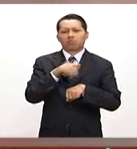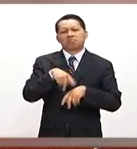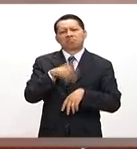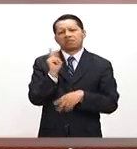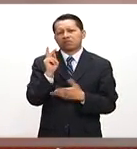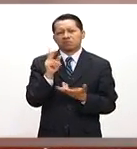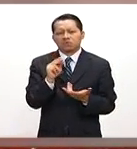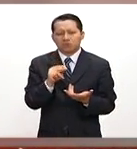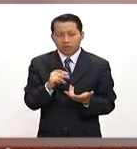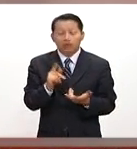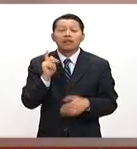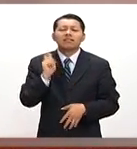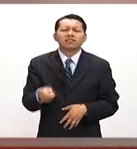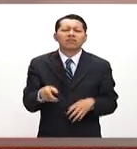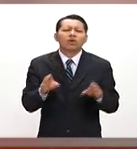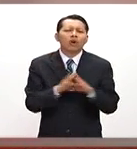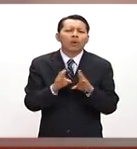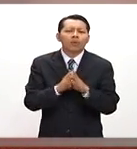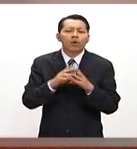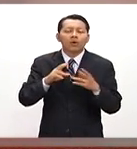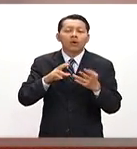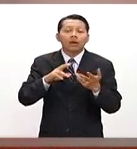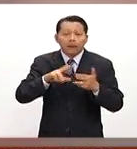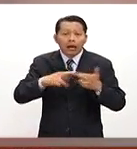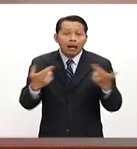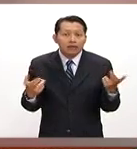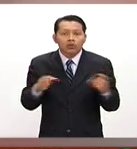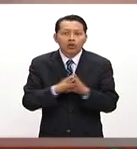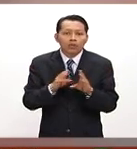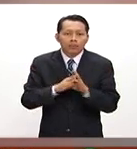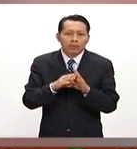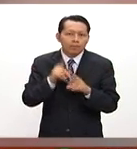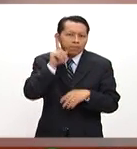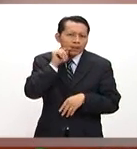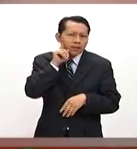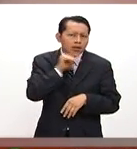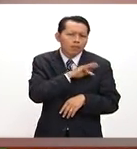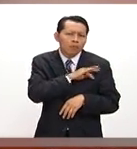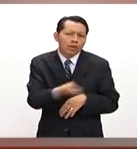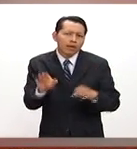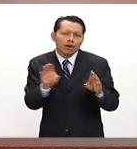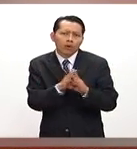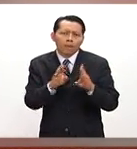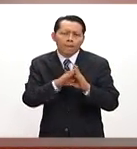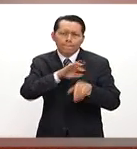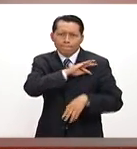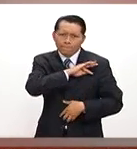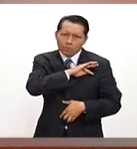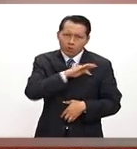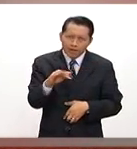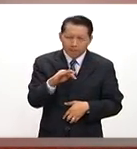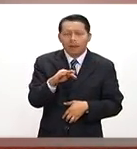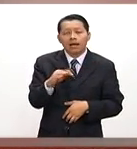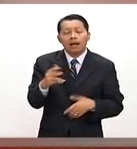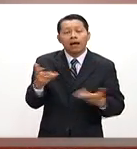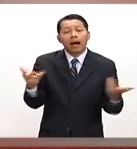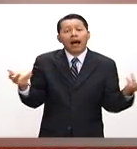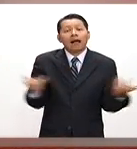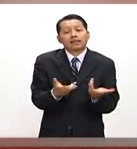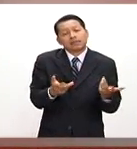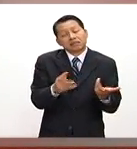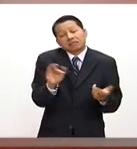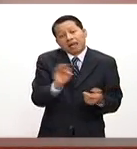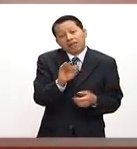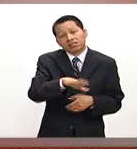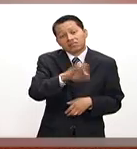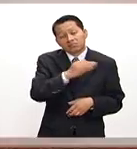qué depara esta relación el día de mañana a la que tengamos con quien potencialmente o eventualmente pueda ser uno de los presidentes